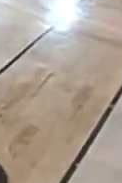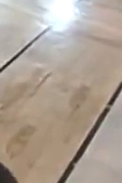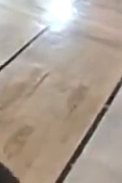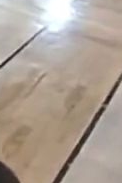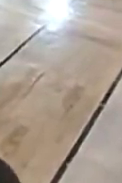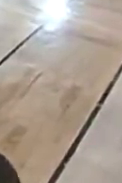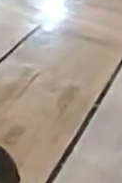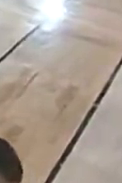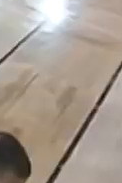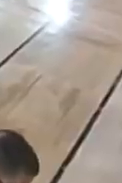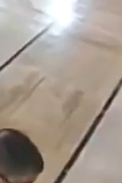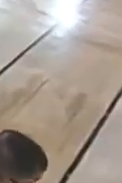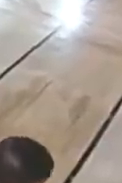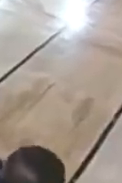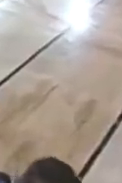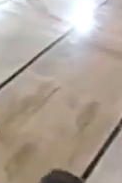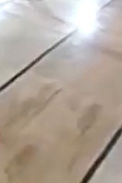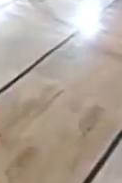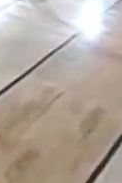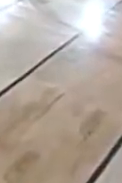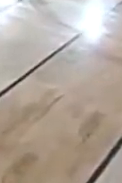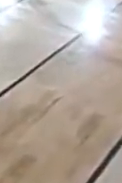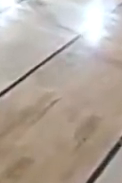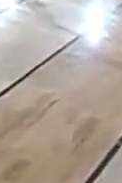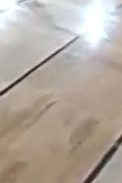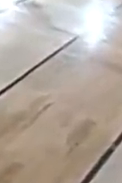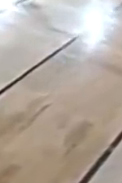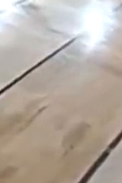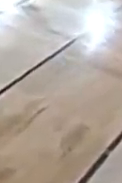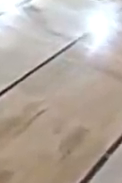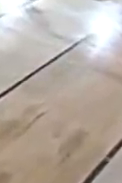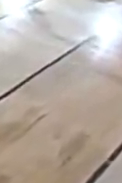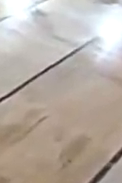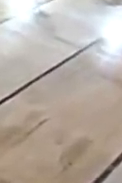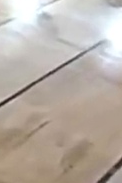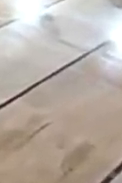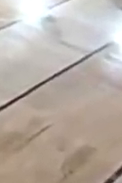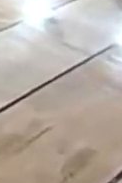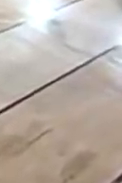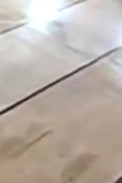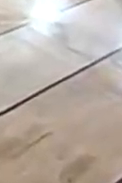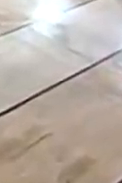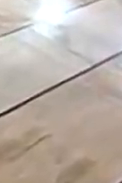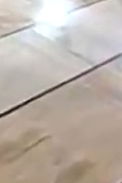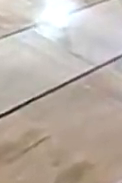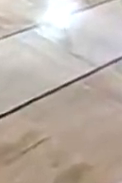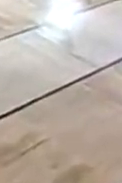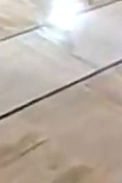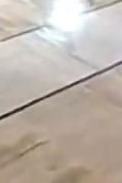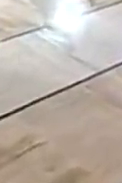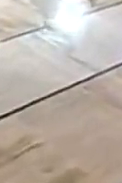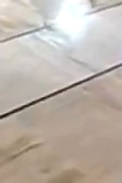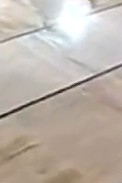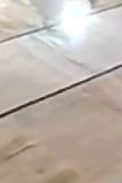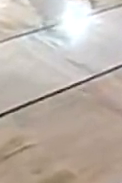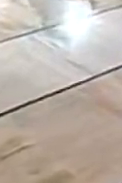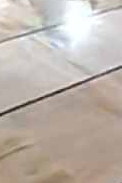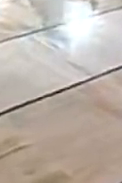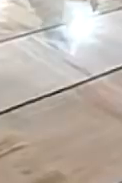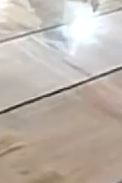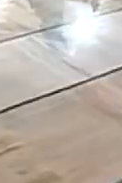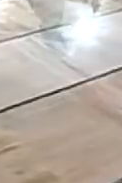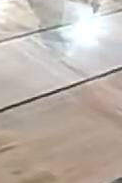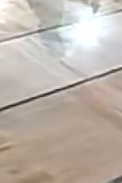Ejecutivo Nacional. Vitrina Venezuela viene a garantizar el mercado a los emprendedores de la patria que se han registrado a través del